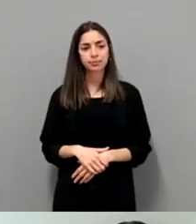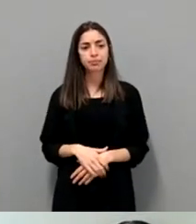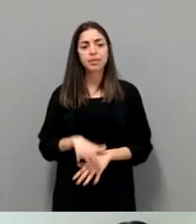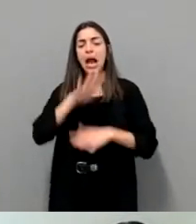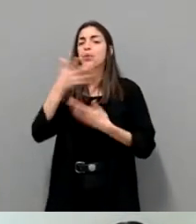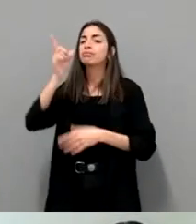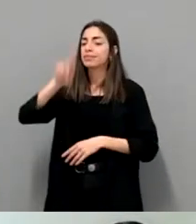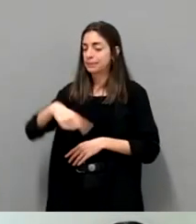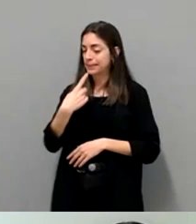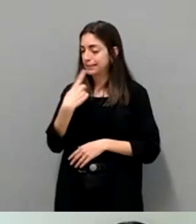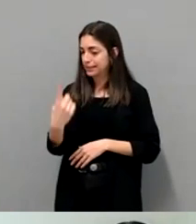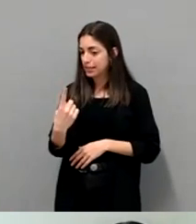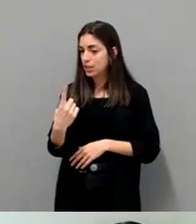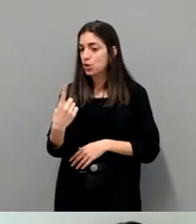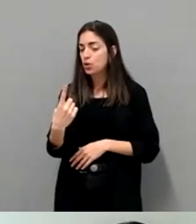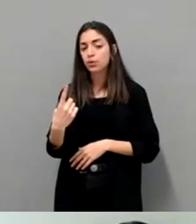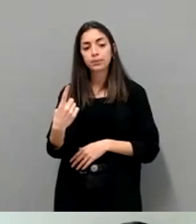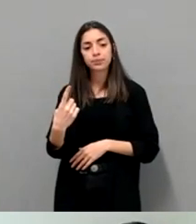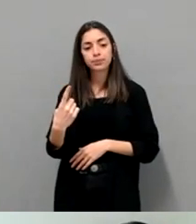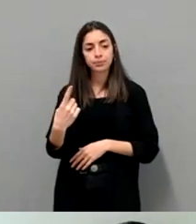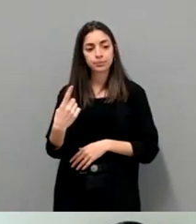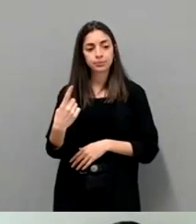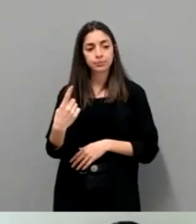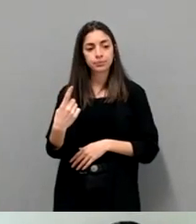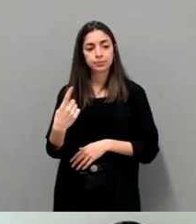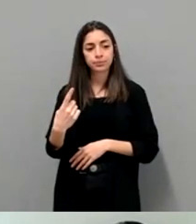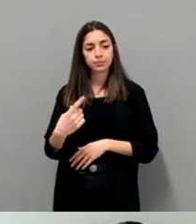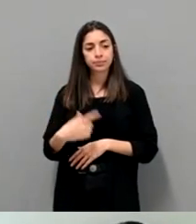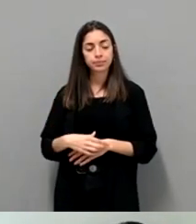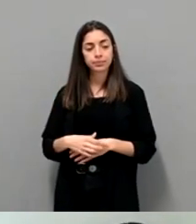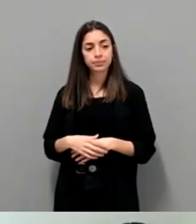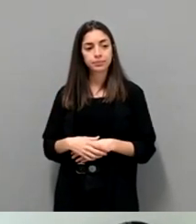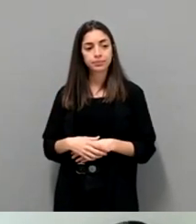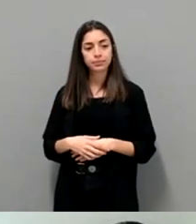digo, yo tenía muy claro que tenía que estar, ¿eh?